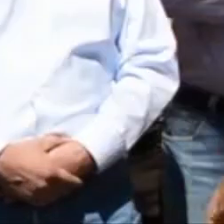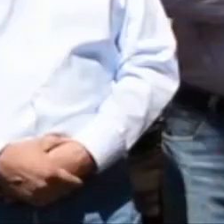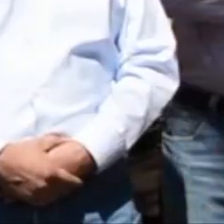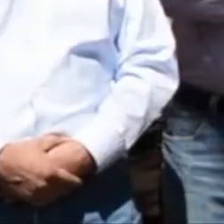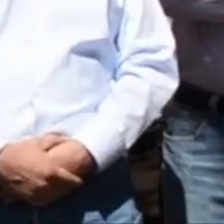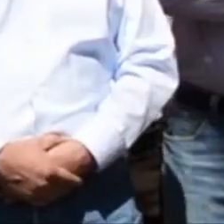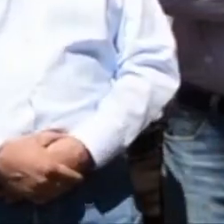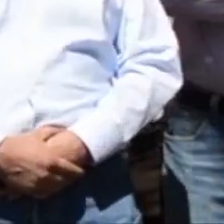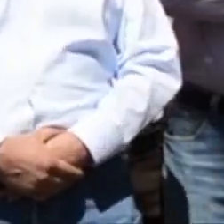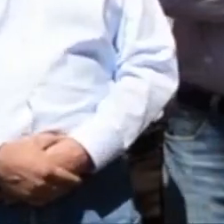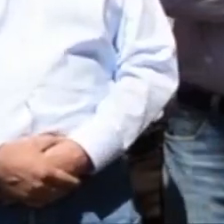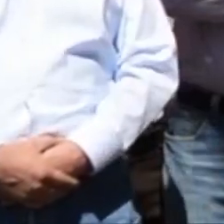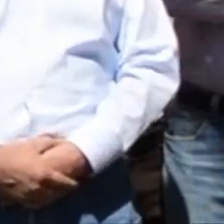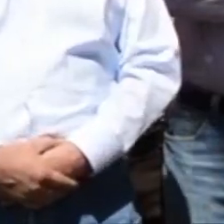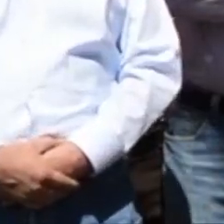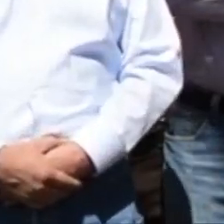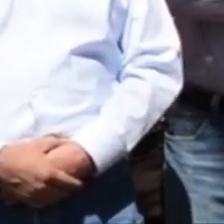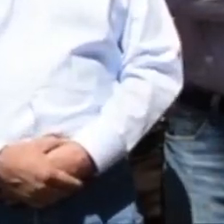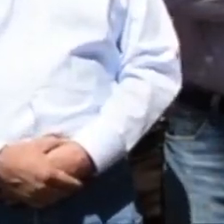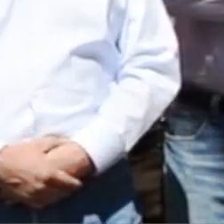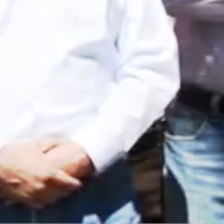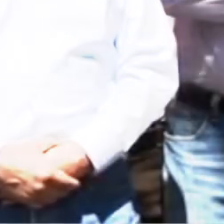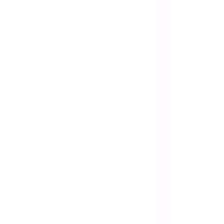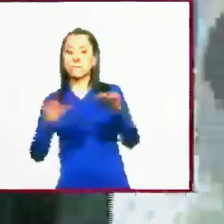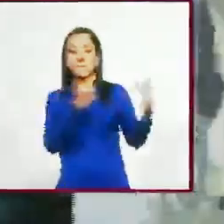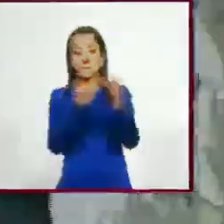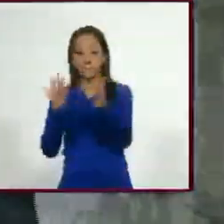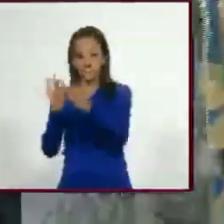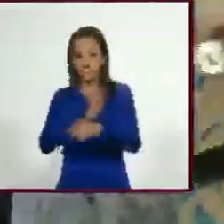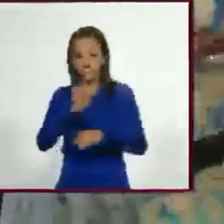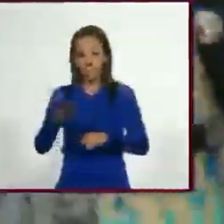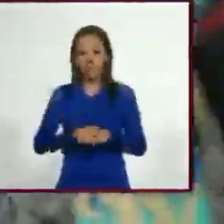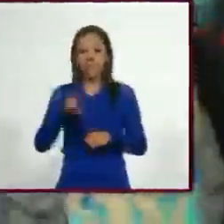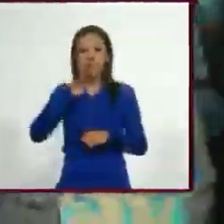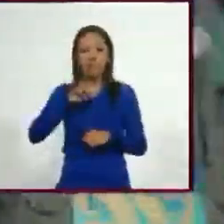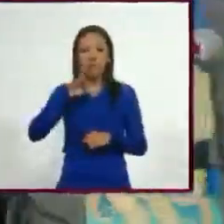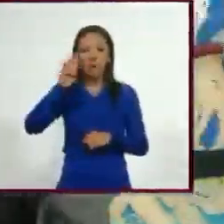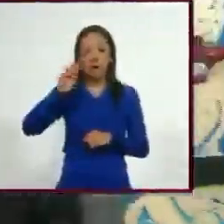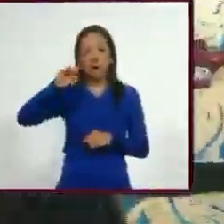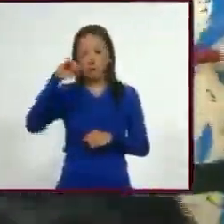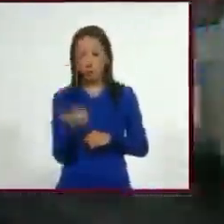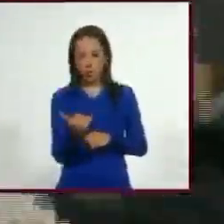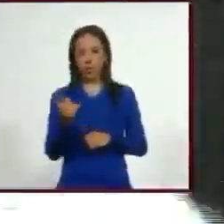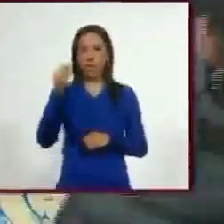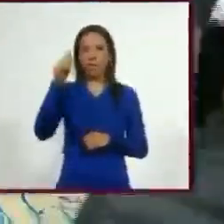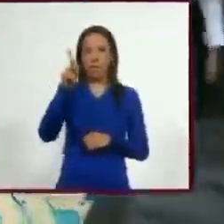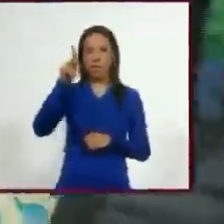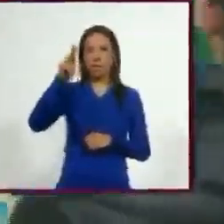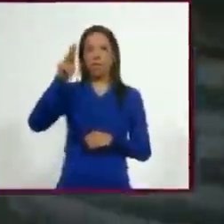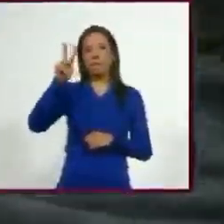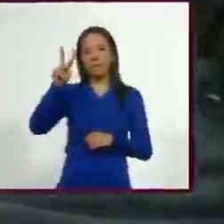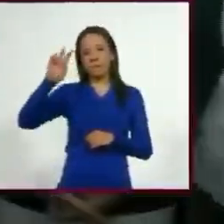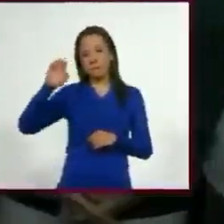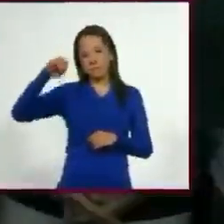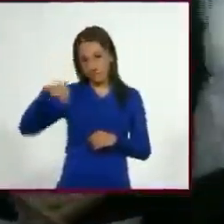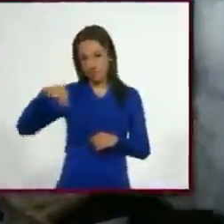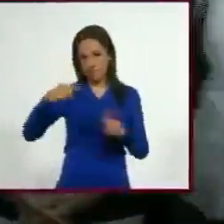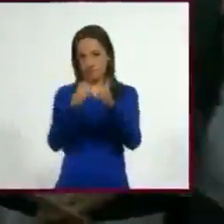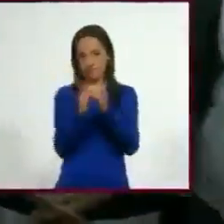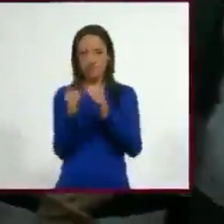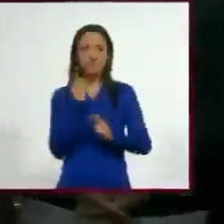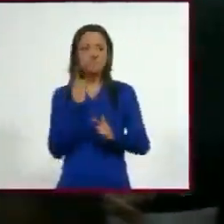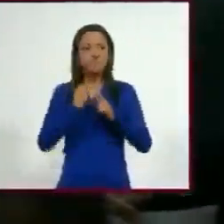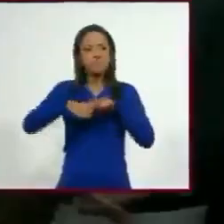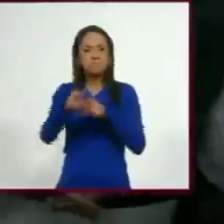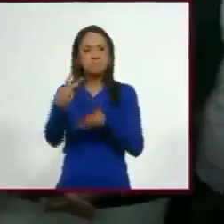grandes concentraciones clientelistas. La candidata del Partido Verde Ecologista de México al gobierno capitalino, Mariana